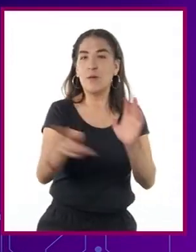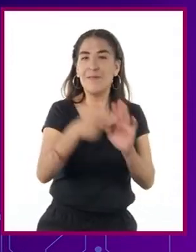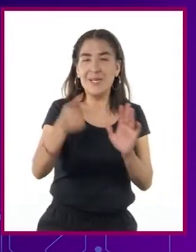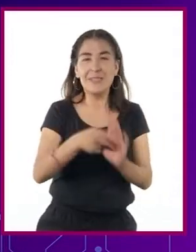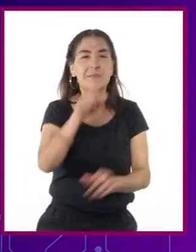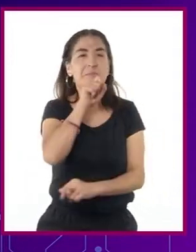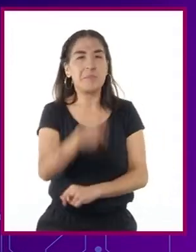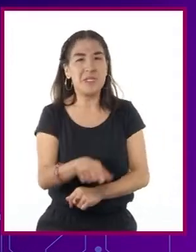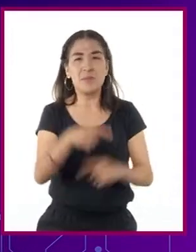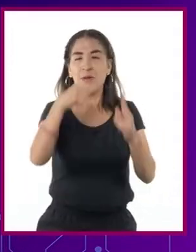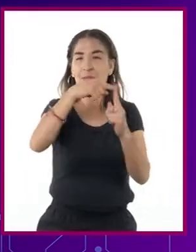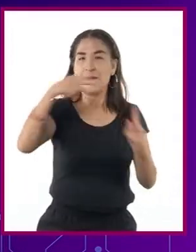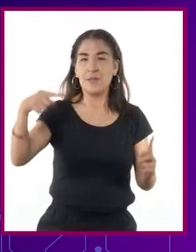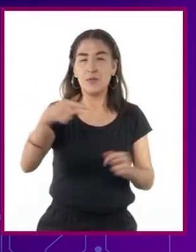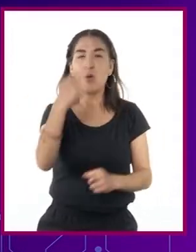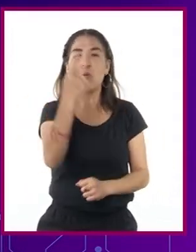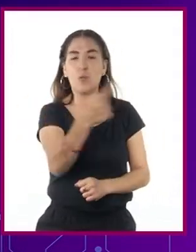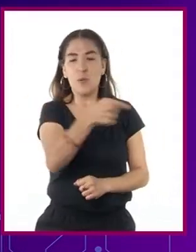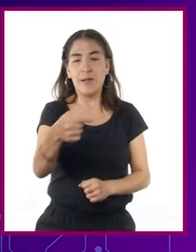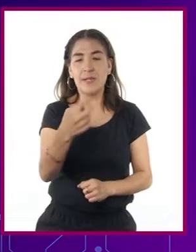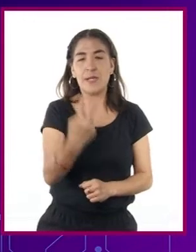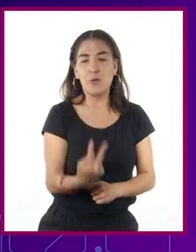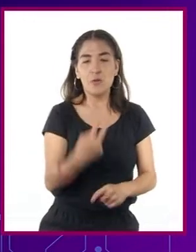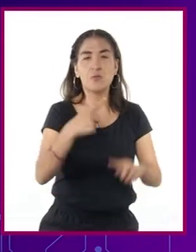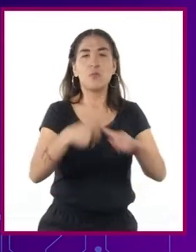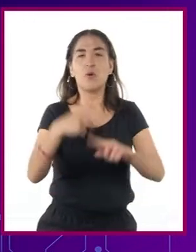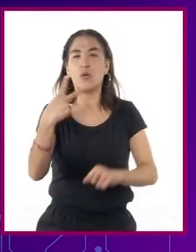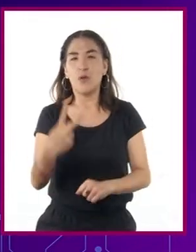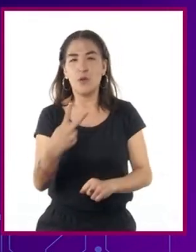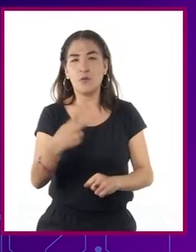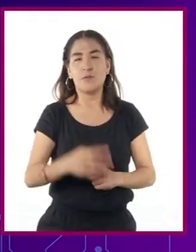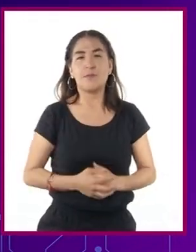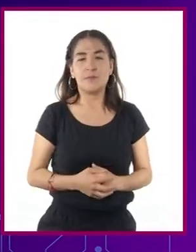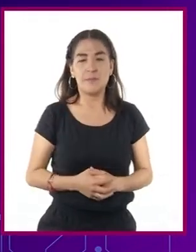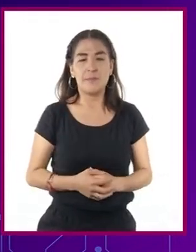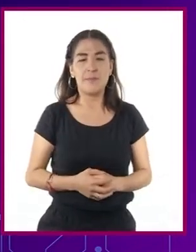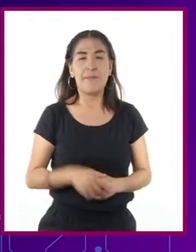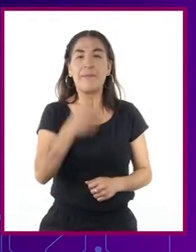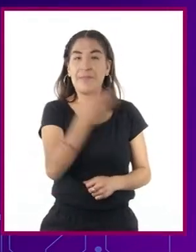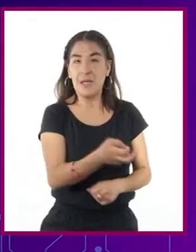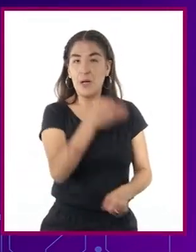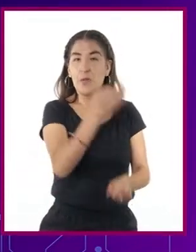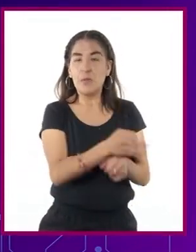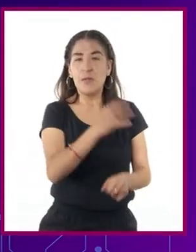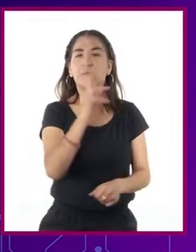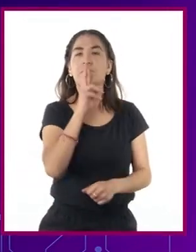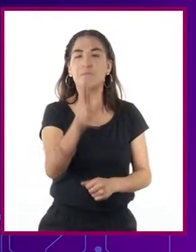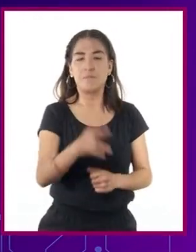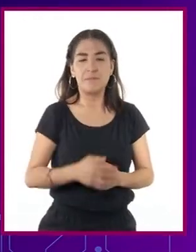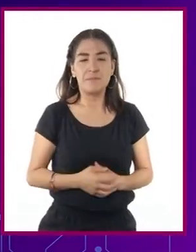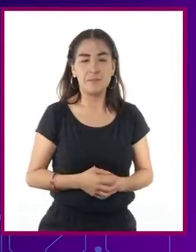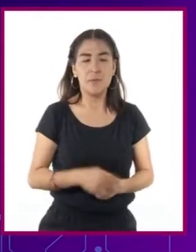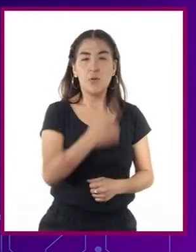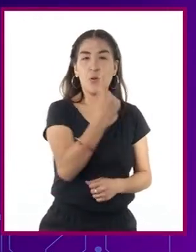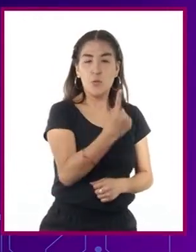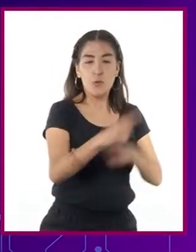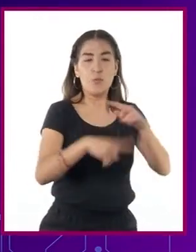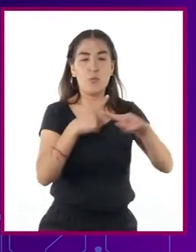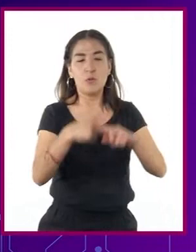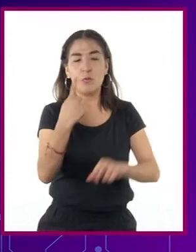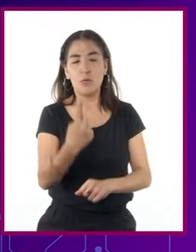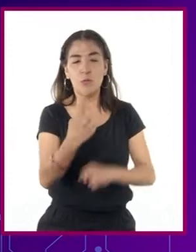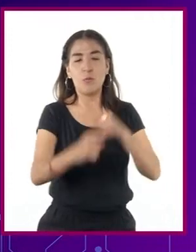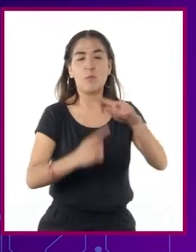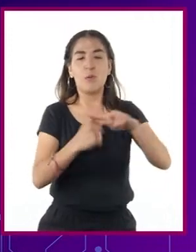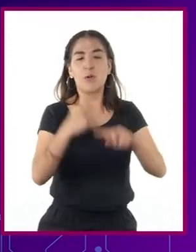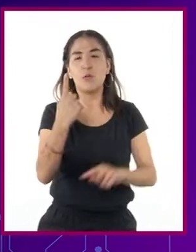la división de 1 entre 2 por 2 por 2. De aquí se obtiene que esto es igual a 1 por